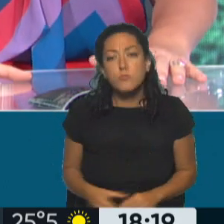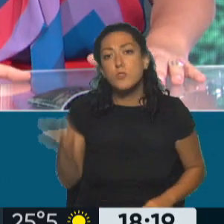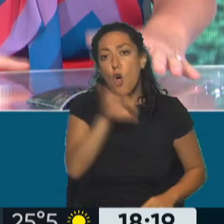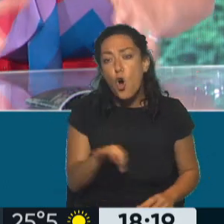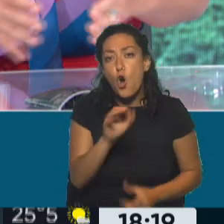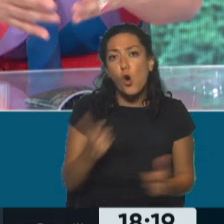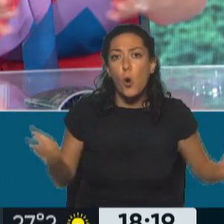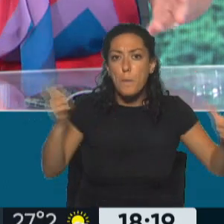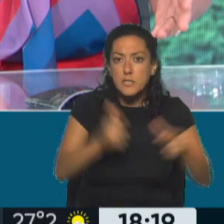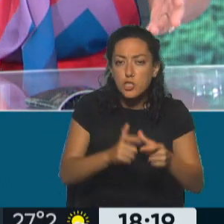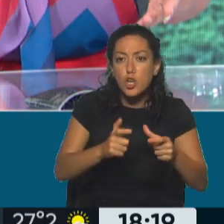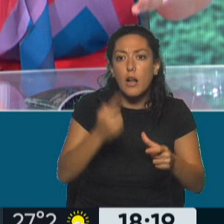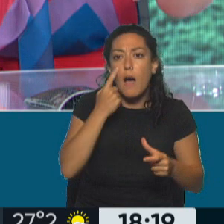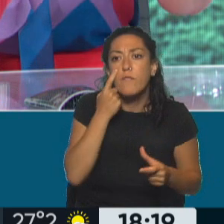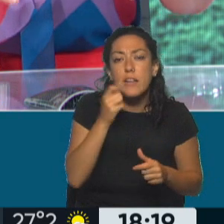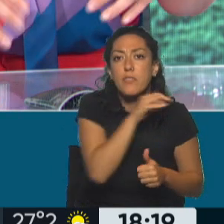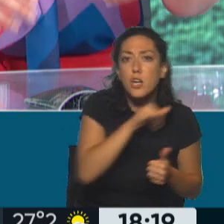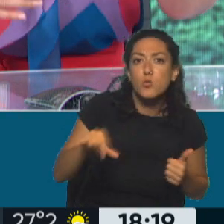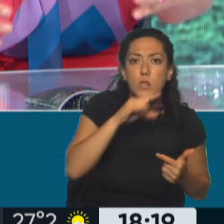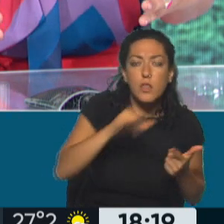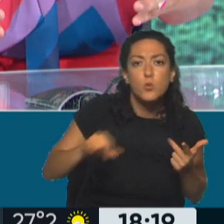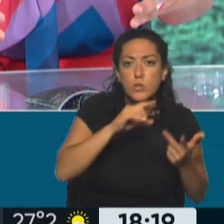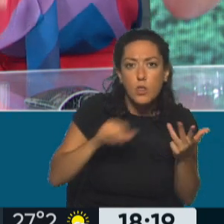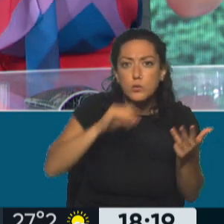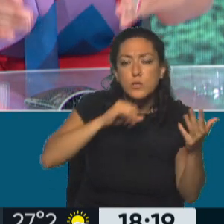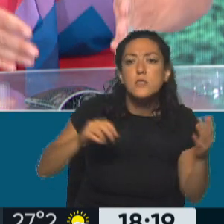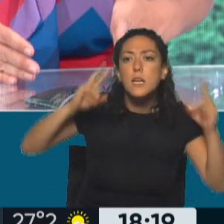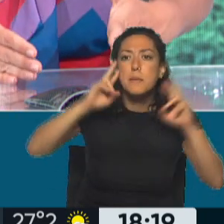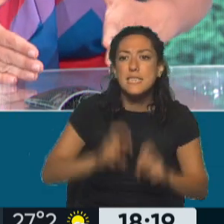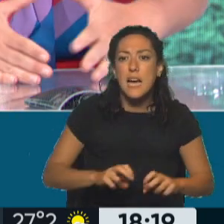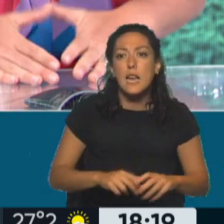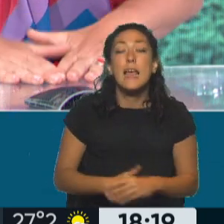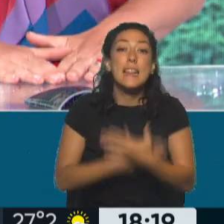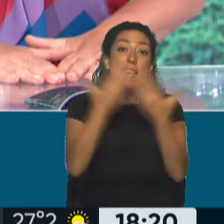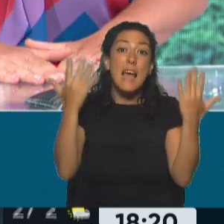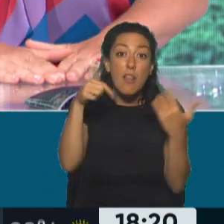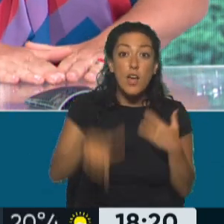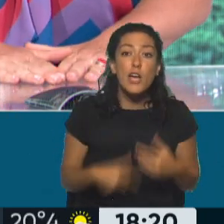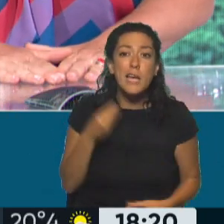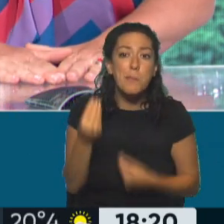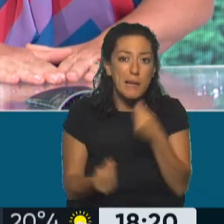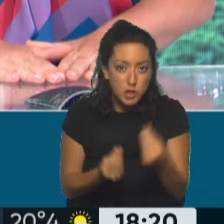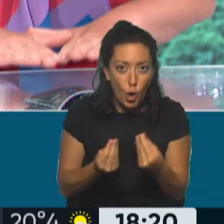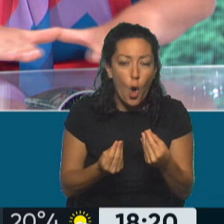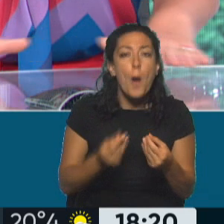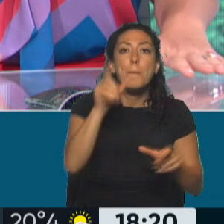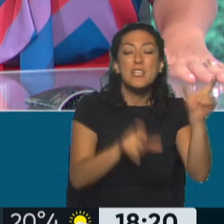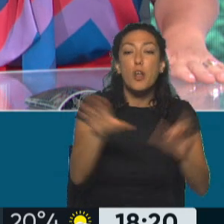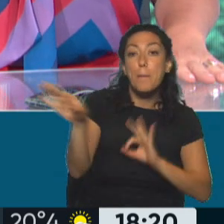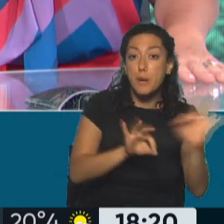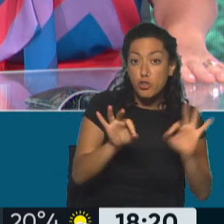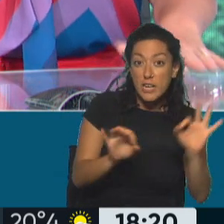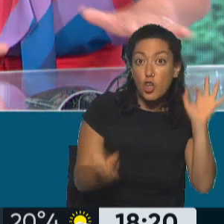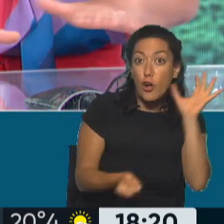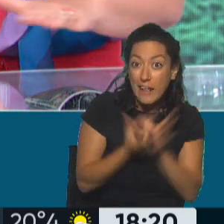comisión funcione para tratar las denuncias que hay e investigar. ¿Qué hicimos hoy? Escuchamos a los autores de proyectos de los pedidos